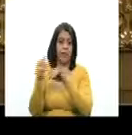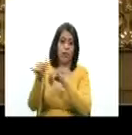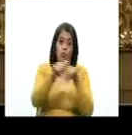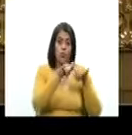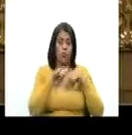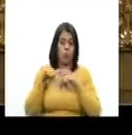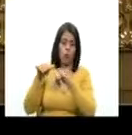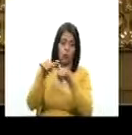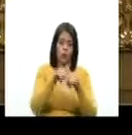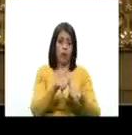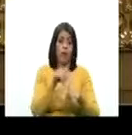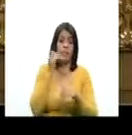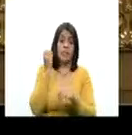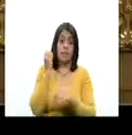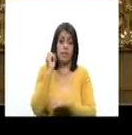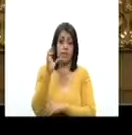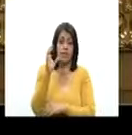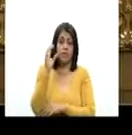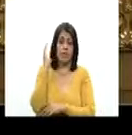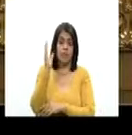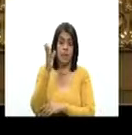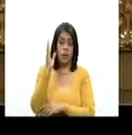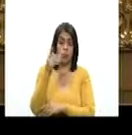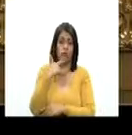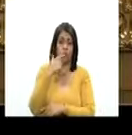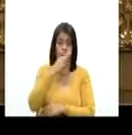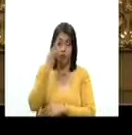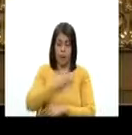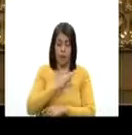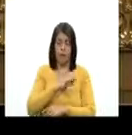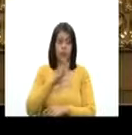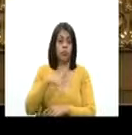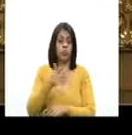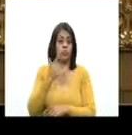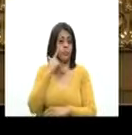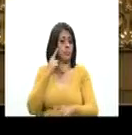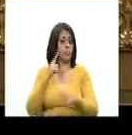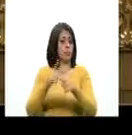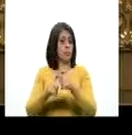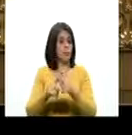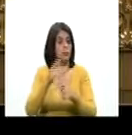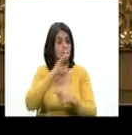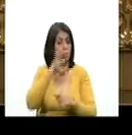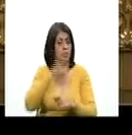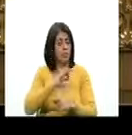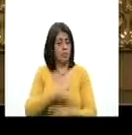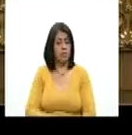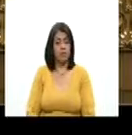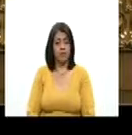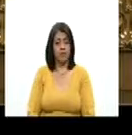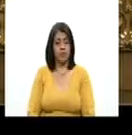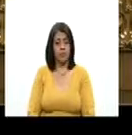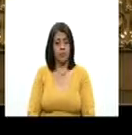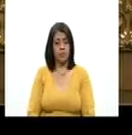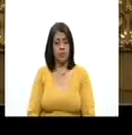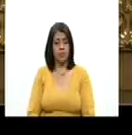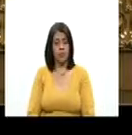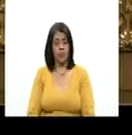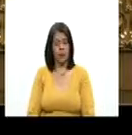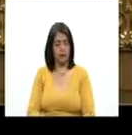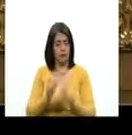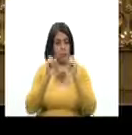igualdad, no hay un discurso que diga la verdad. Y yo cuando me choco con la realidad, cuando